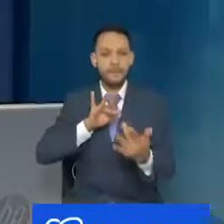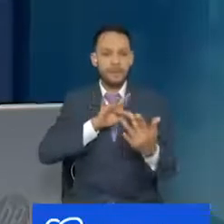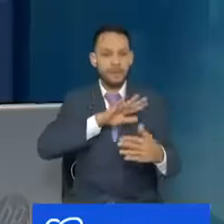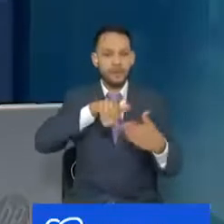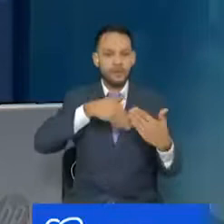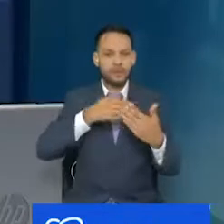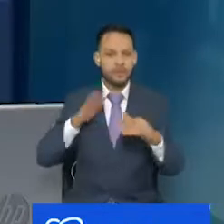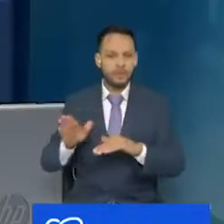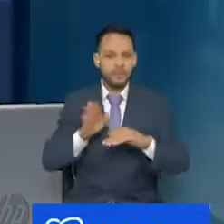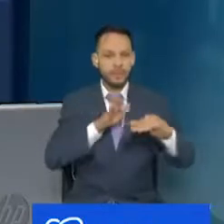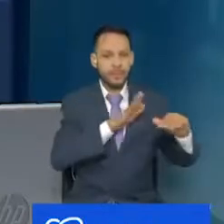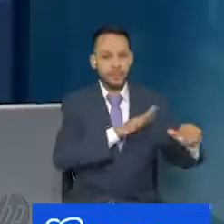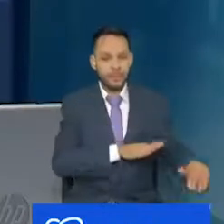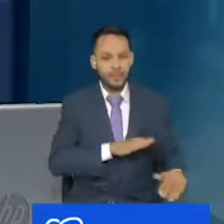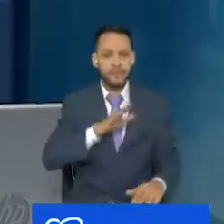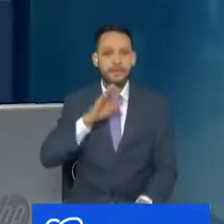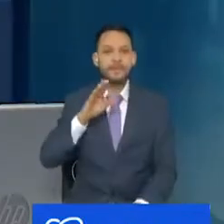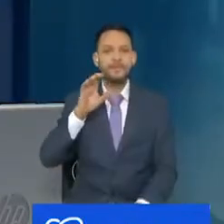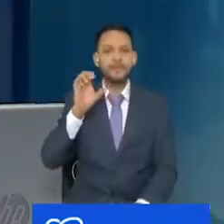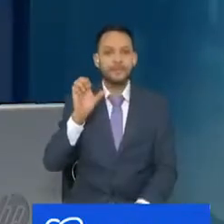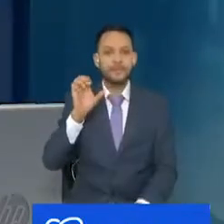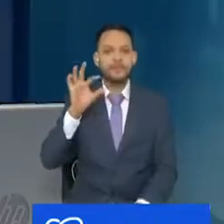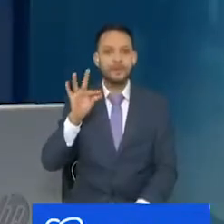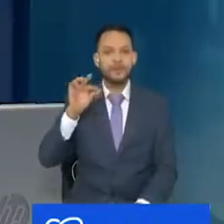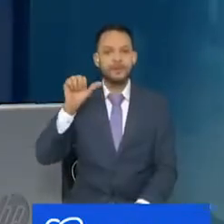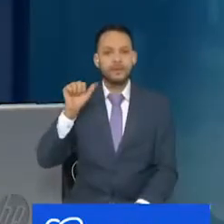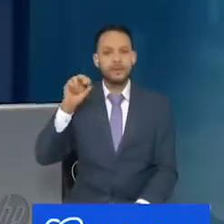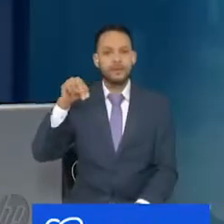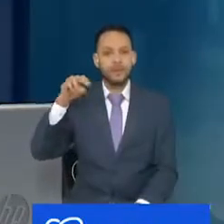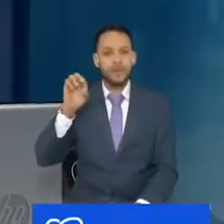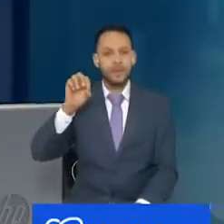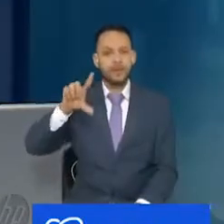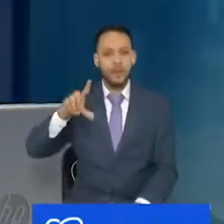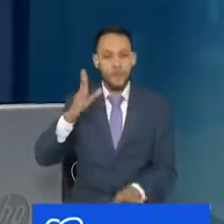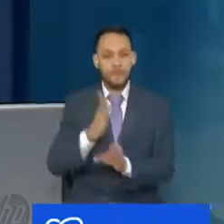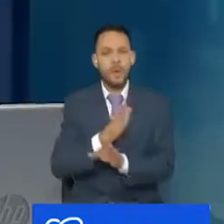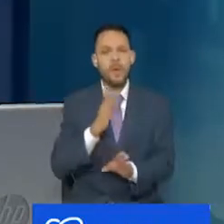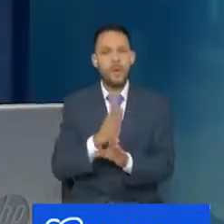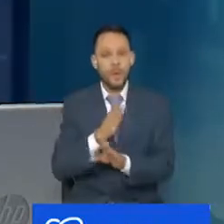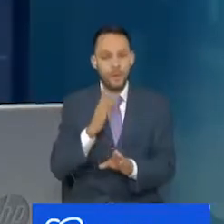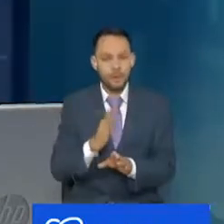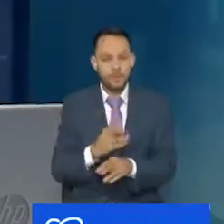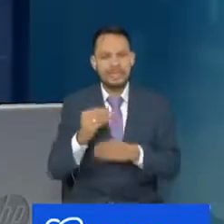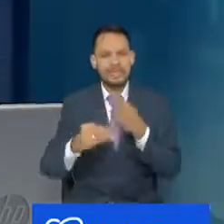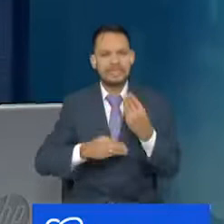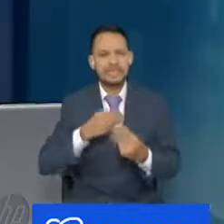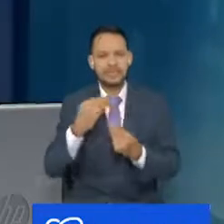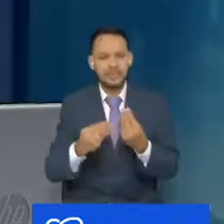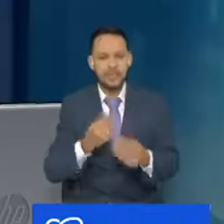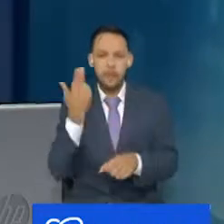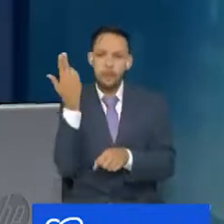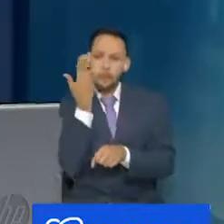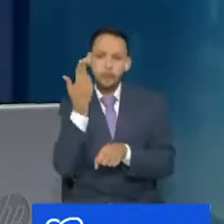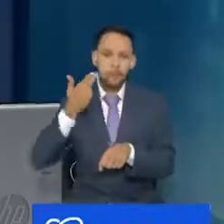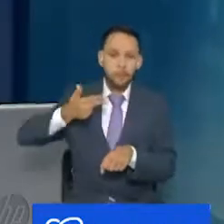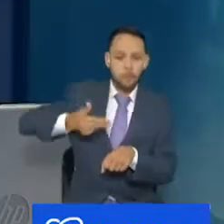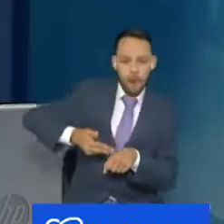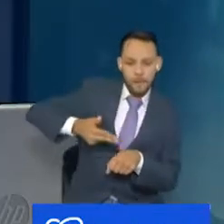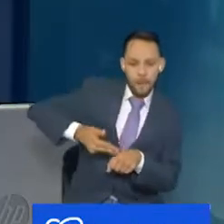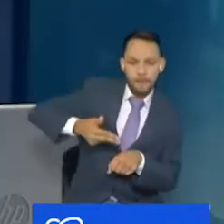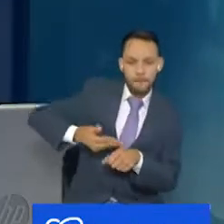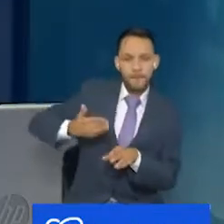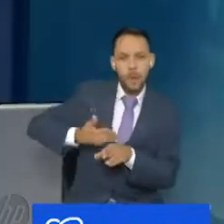la poca producción de etanol a causa de las lluvias podría poner en grave riesgo la elaboración de biocombustibles sin embargo esto no